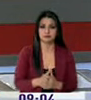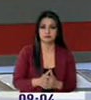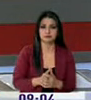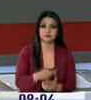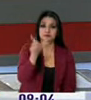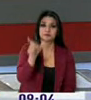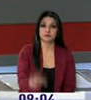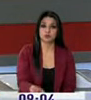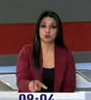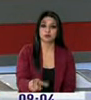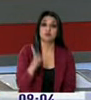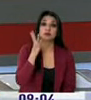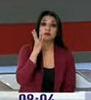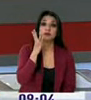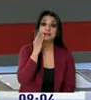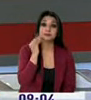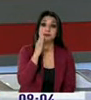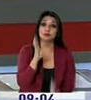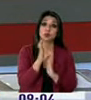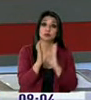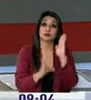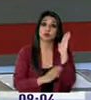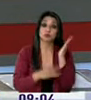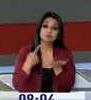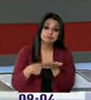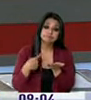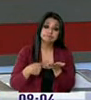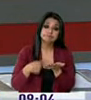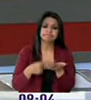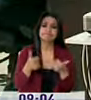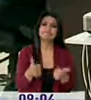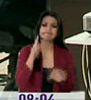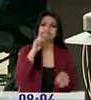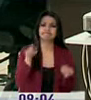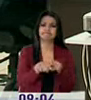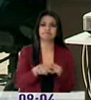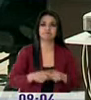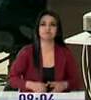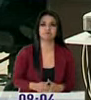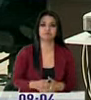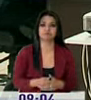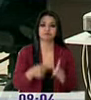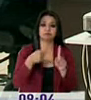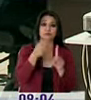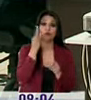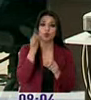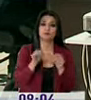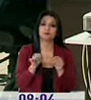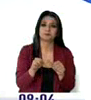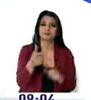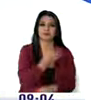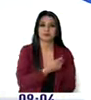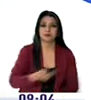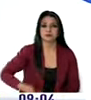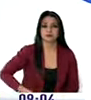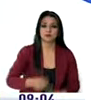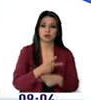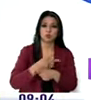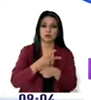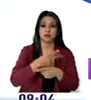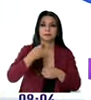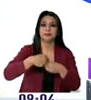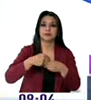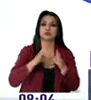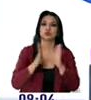Esto de acuerdo al análisis de un constitucionalista. Veamos. Raquel González continúa al frente del Consejo de